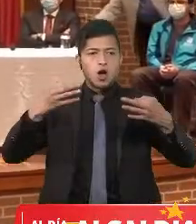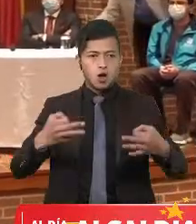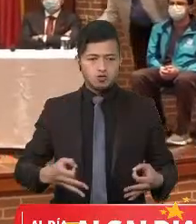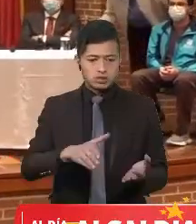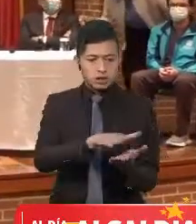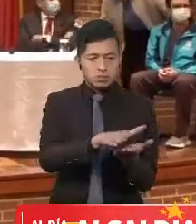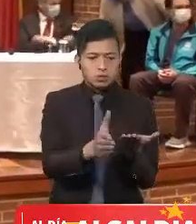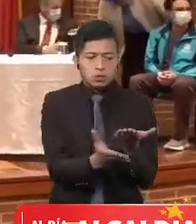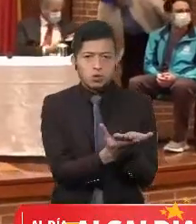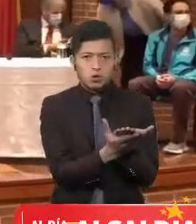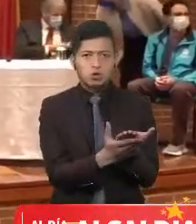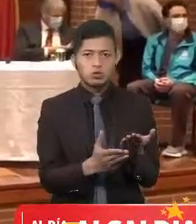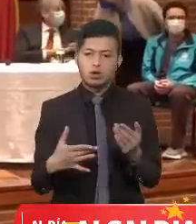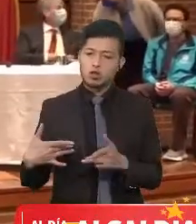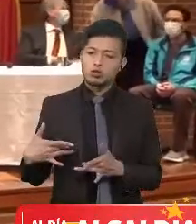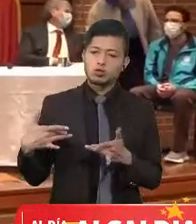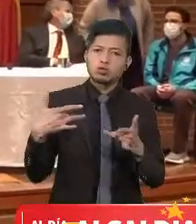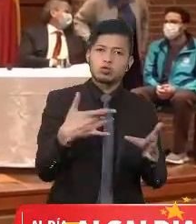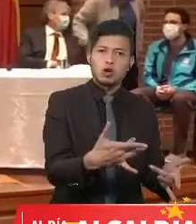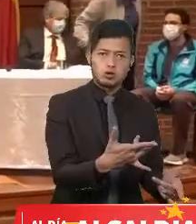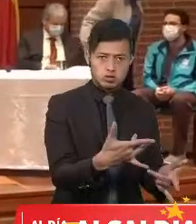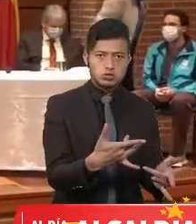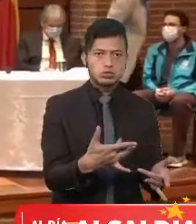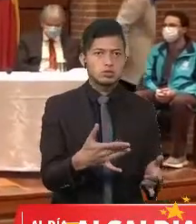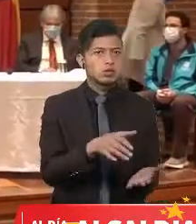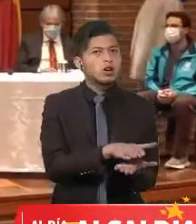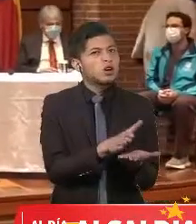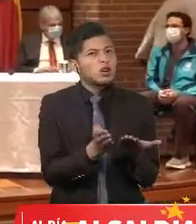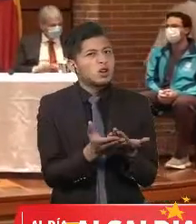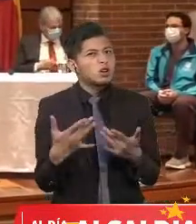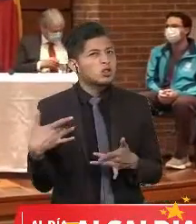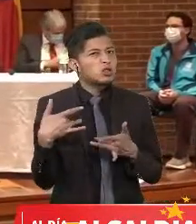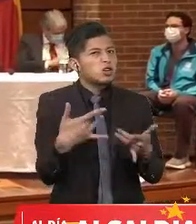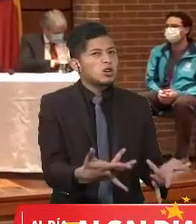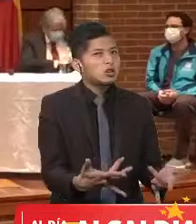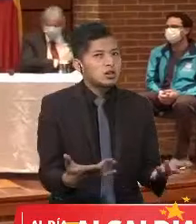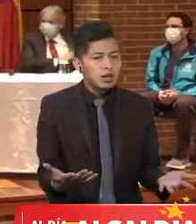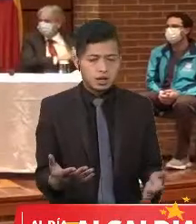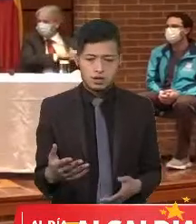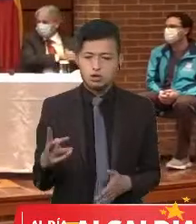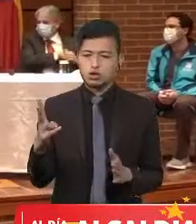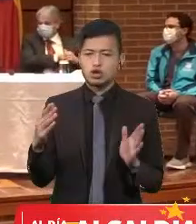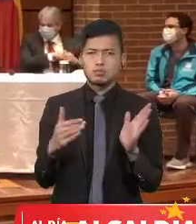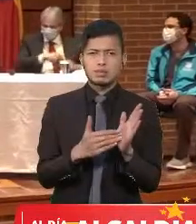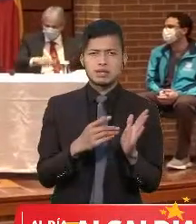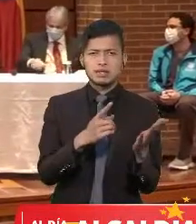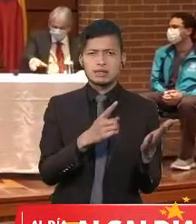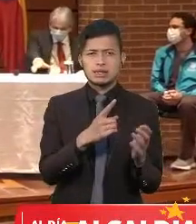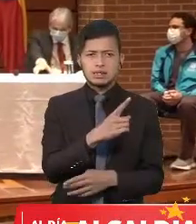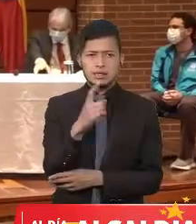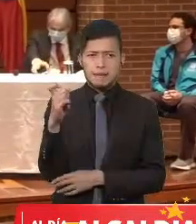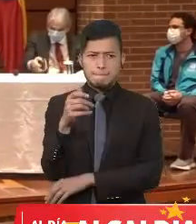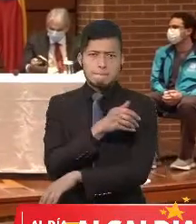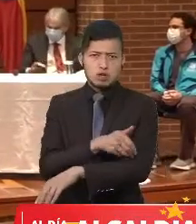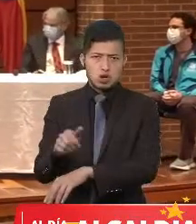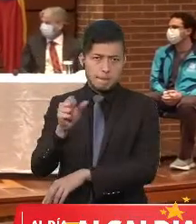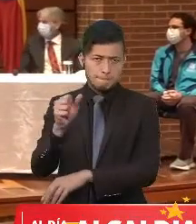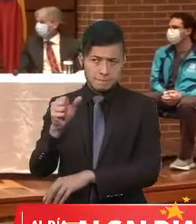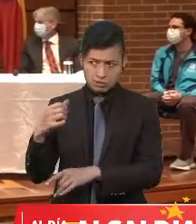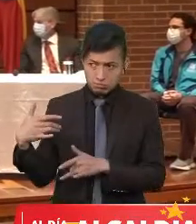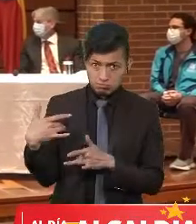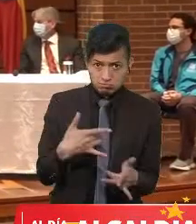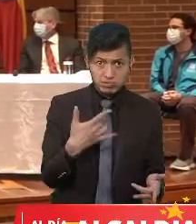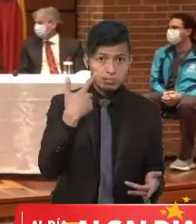protocolaria de esta donación, que suma un valor aproximado a los 2.100 millones de pesos y la cual estará